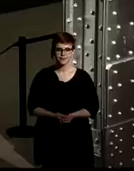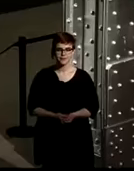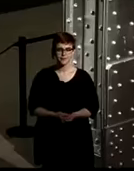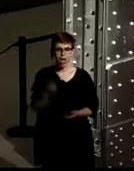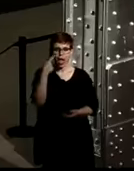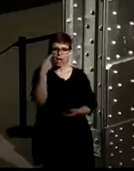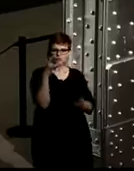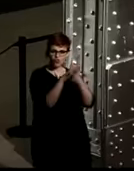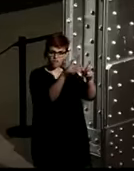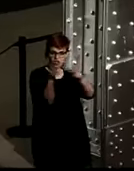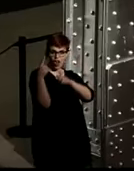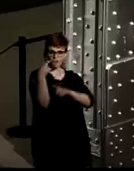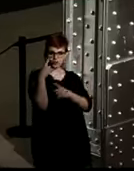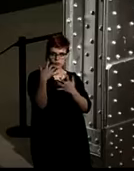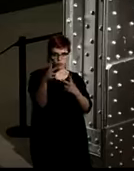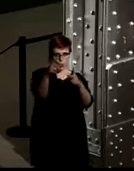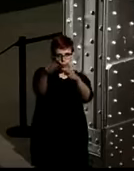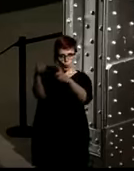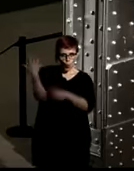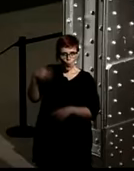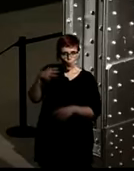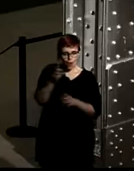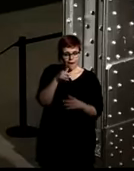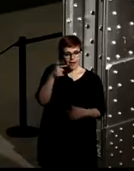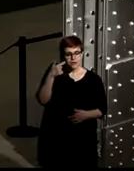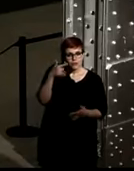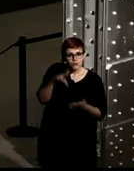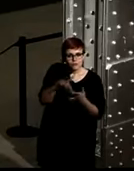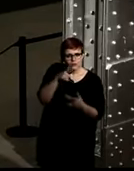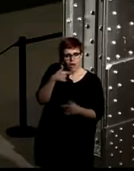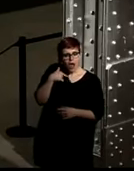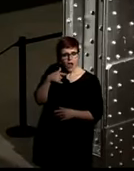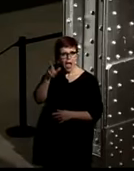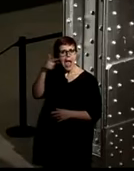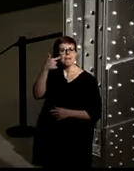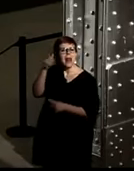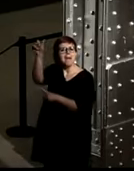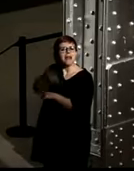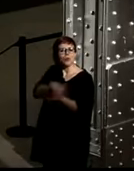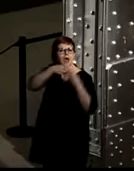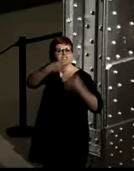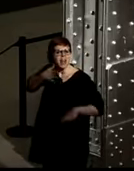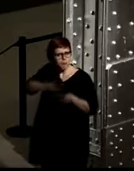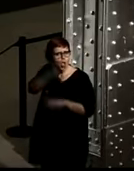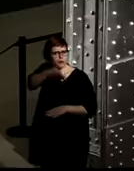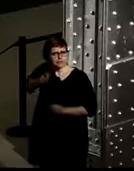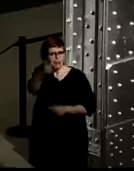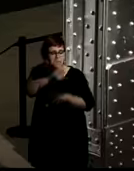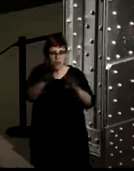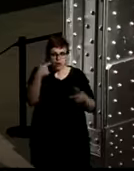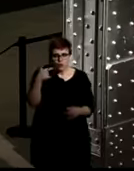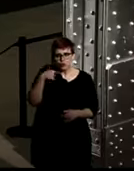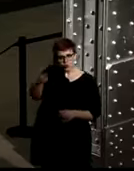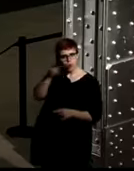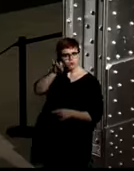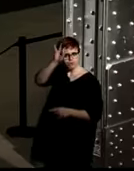¿Has visto cuántos fotógrafos, abuela? Sí, mucho. Que salga bien la película, que es lo que importa y ya está. ¿Has alucinado cuando has visto